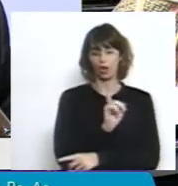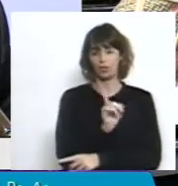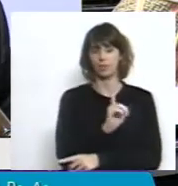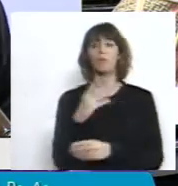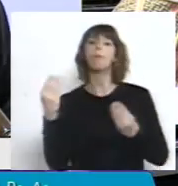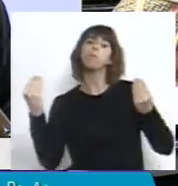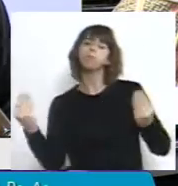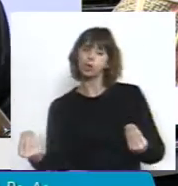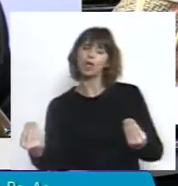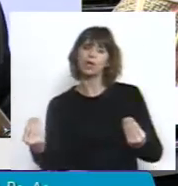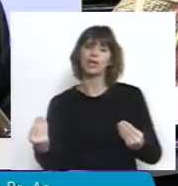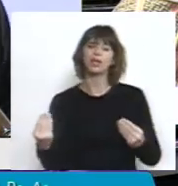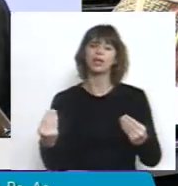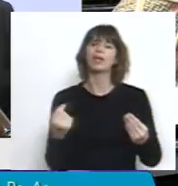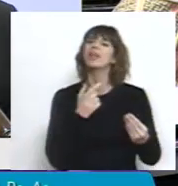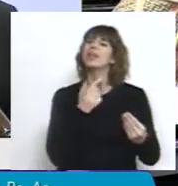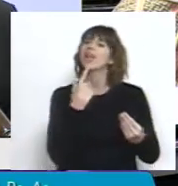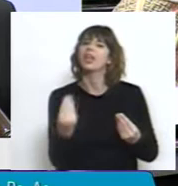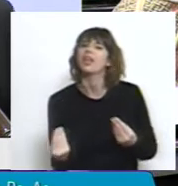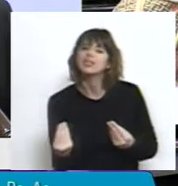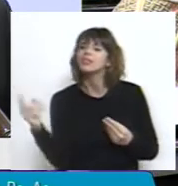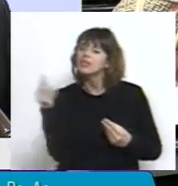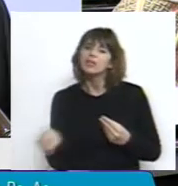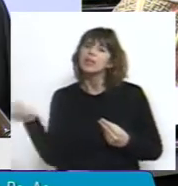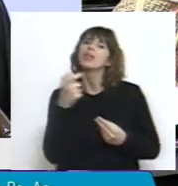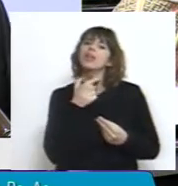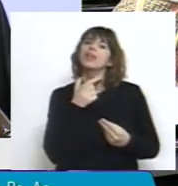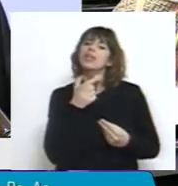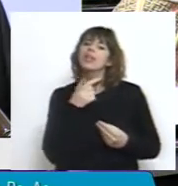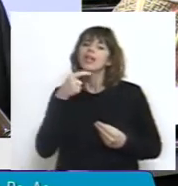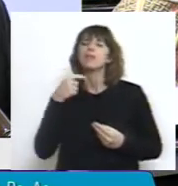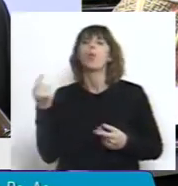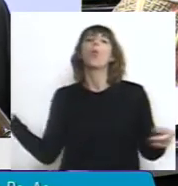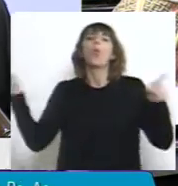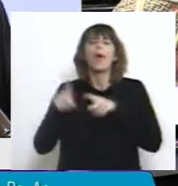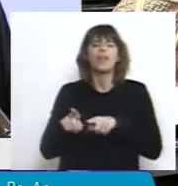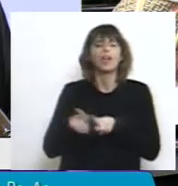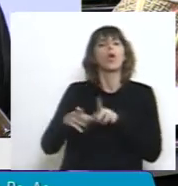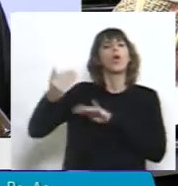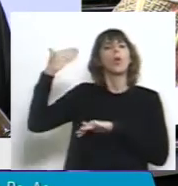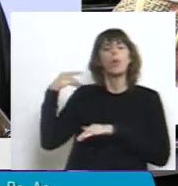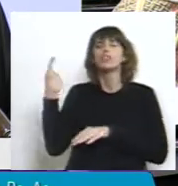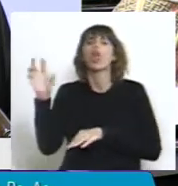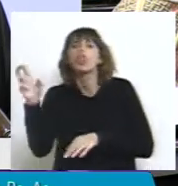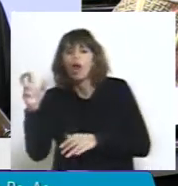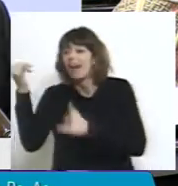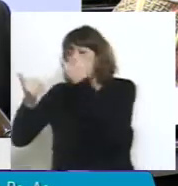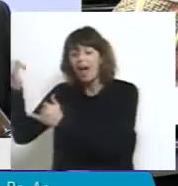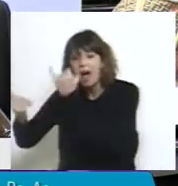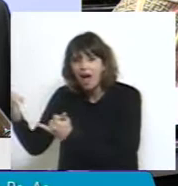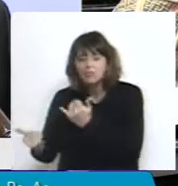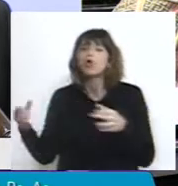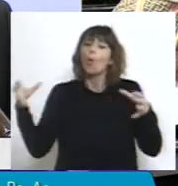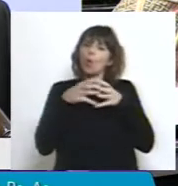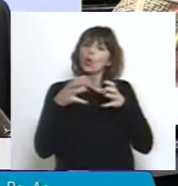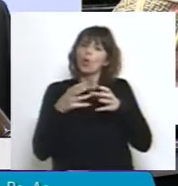evidentemente, solapadamente quieren recuperar la posibilidad de que existan dólares para que los acumulen unos pocos y se los lleven,